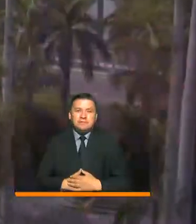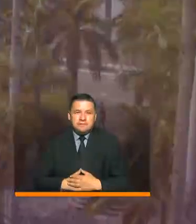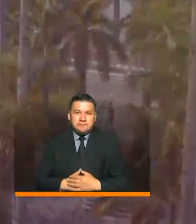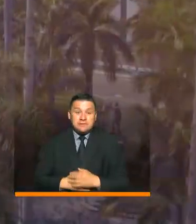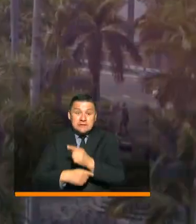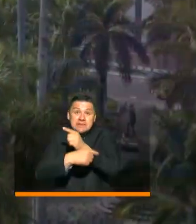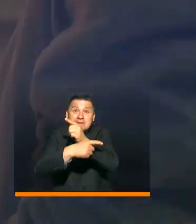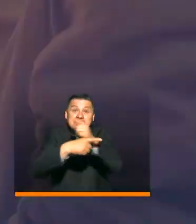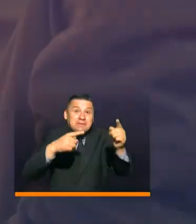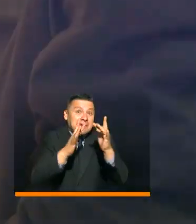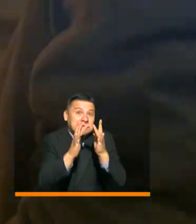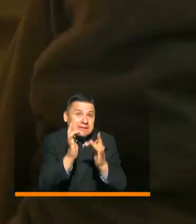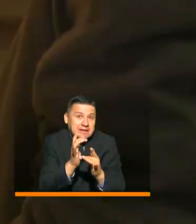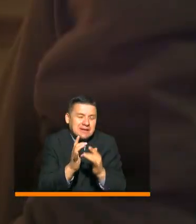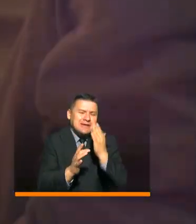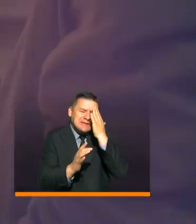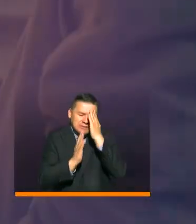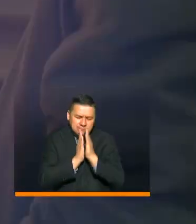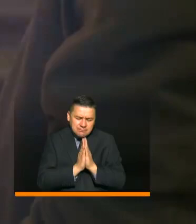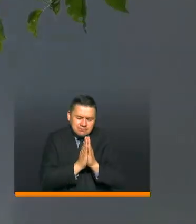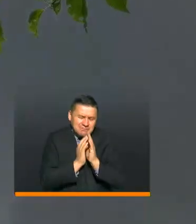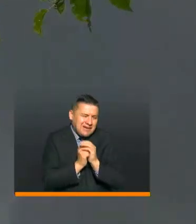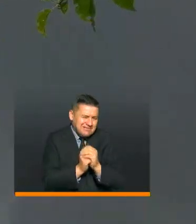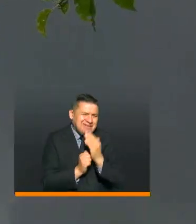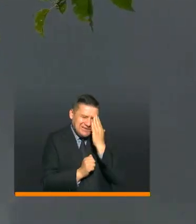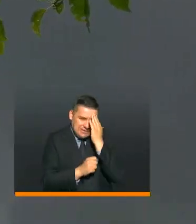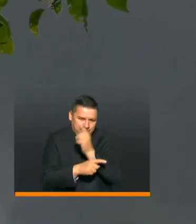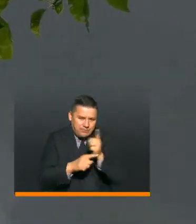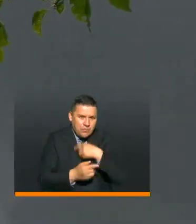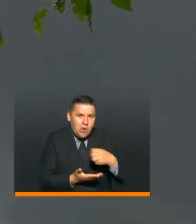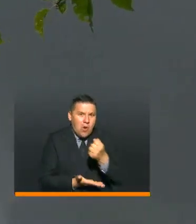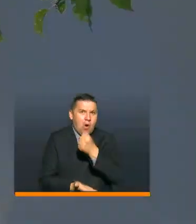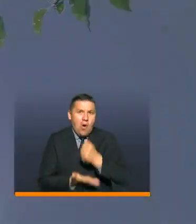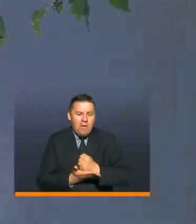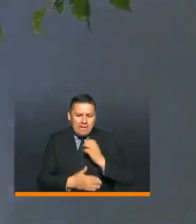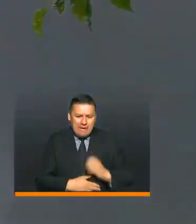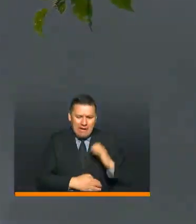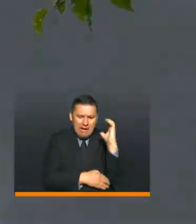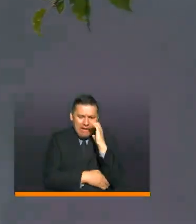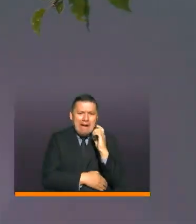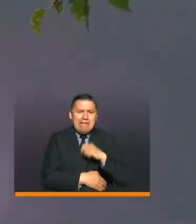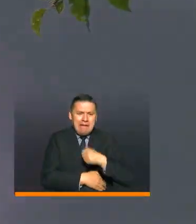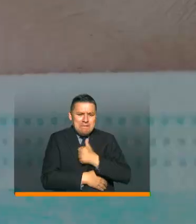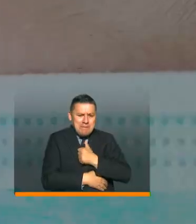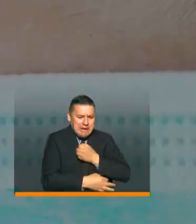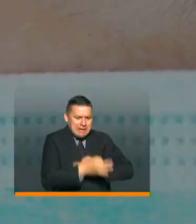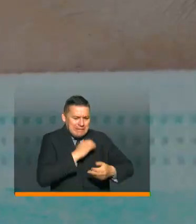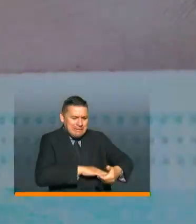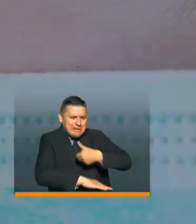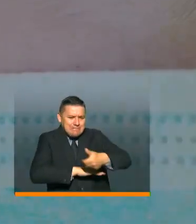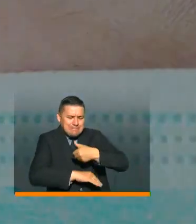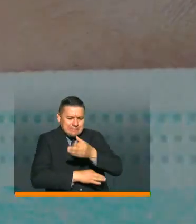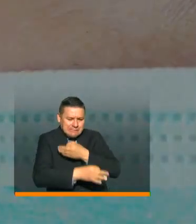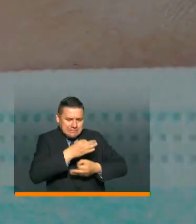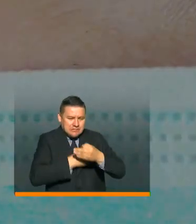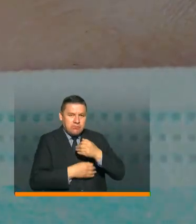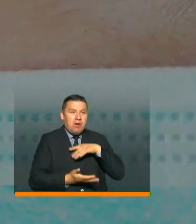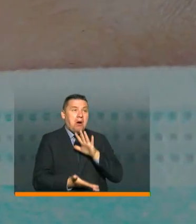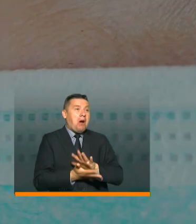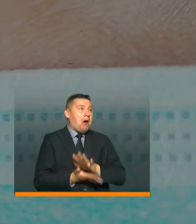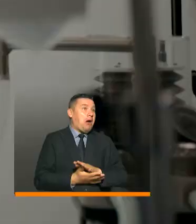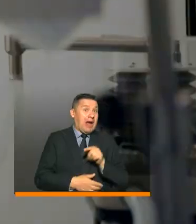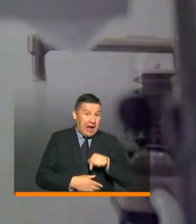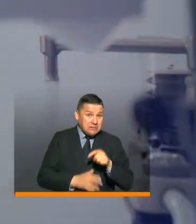La Semana Santa, época de fervor religioso, nos obliga como colombianos a reforzar las medidas de autocuidado, pues bajar la guardia no es una